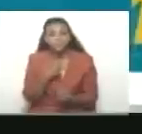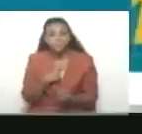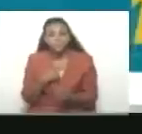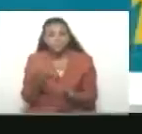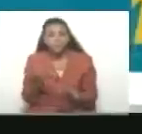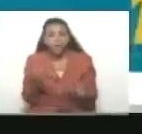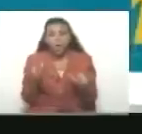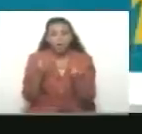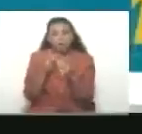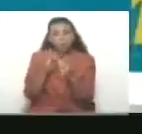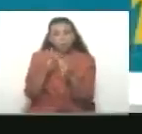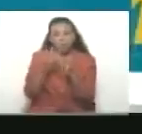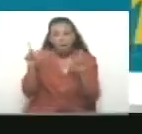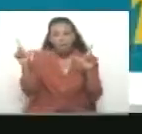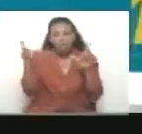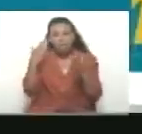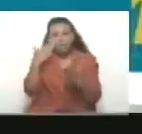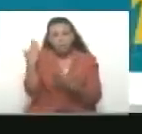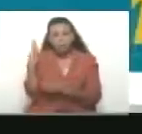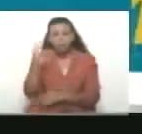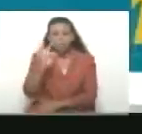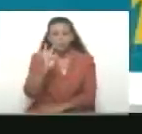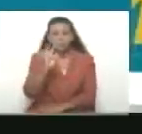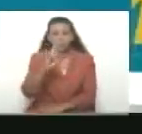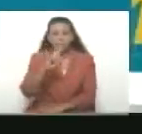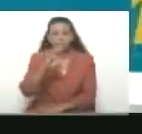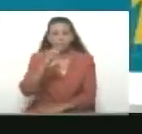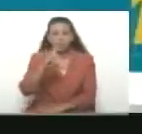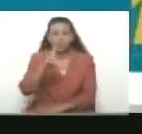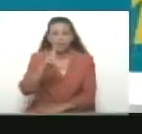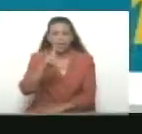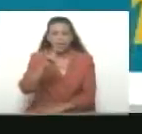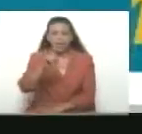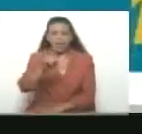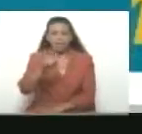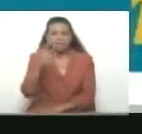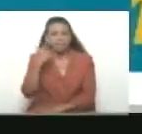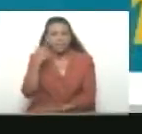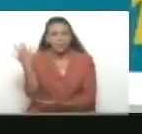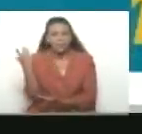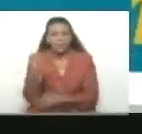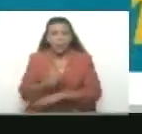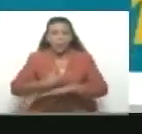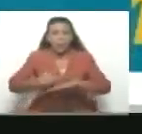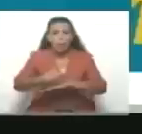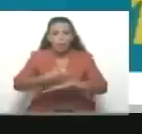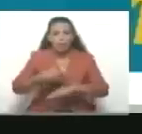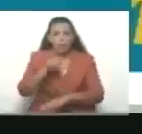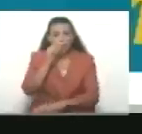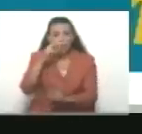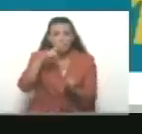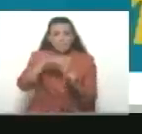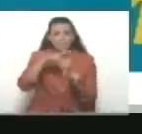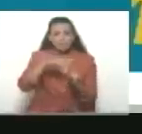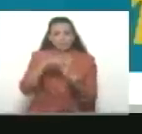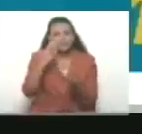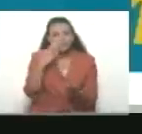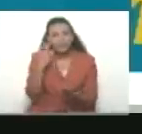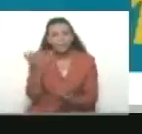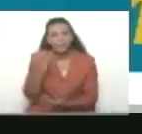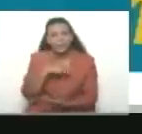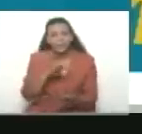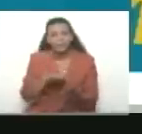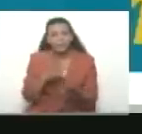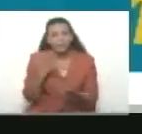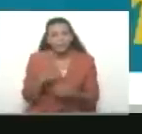tenemos conexión con Fredy alirio Bernal Rosales gobernador del táchira que